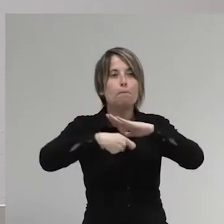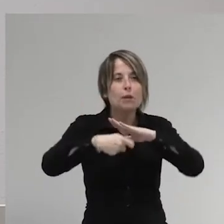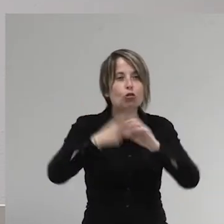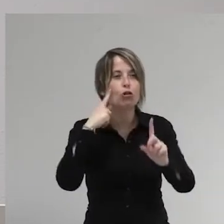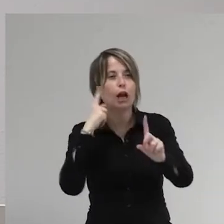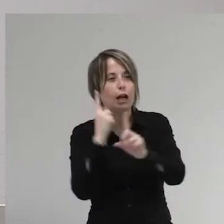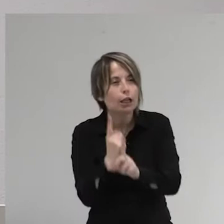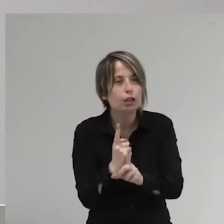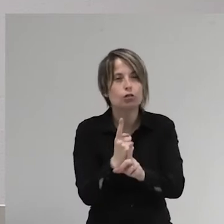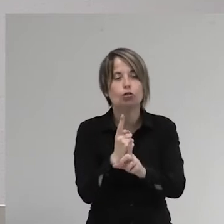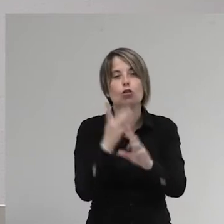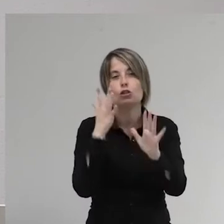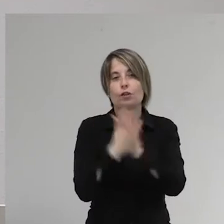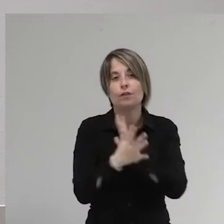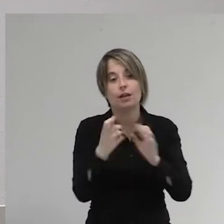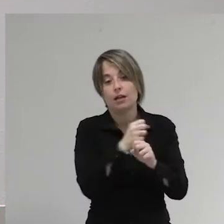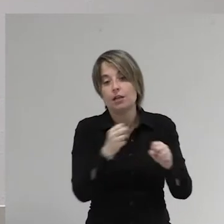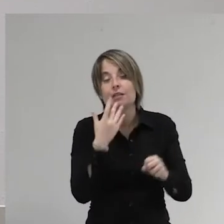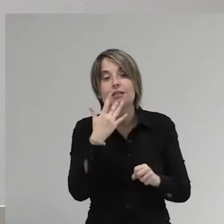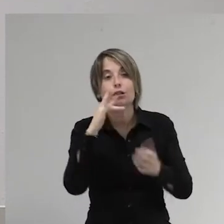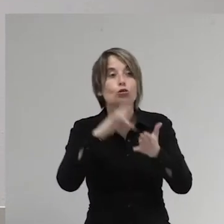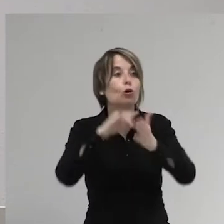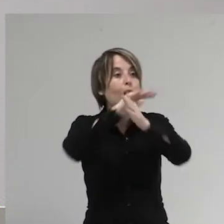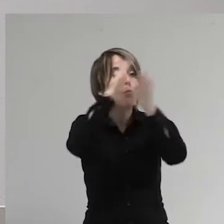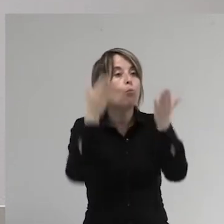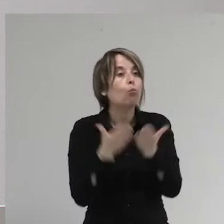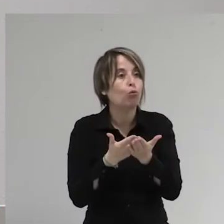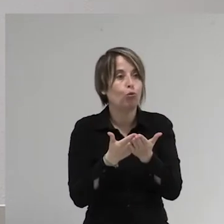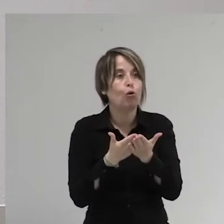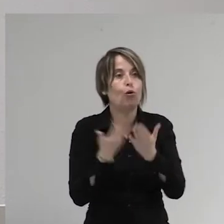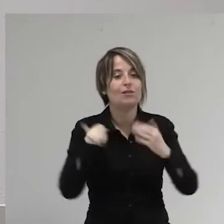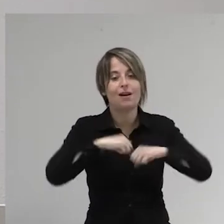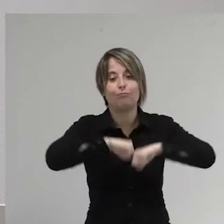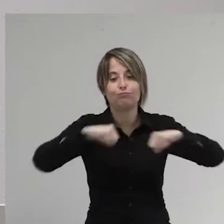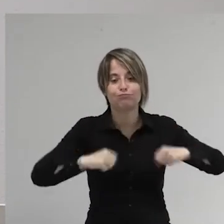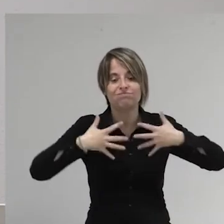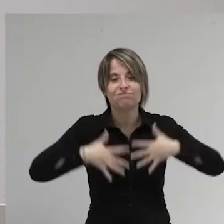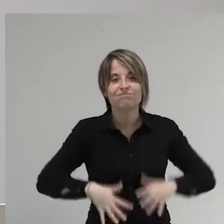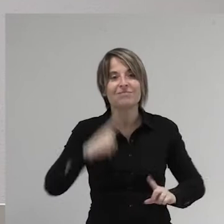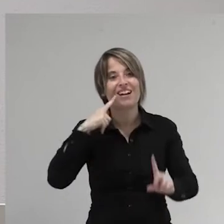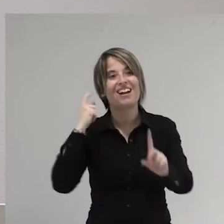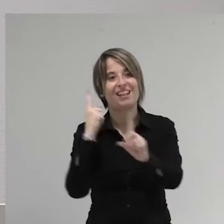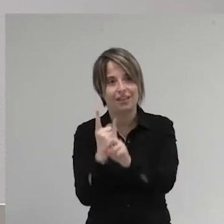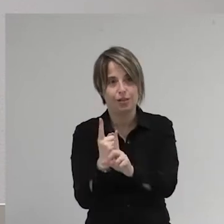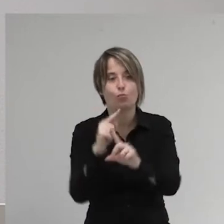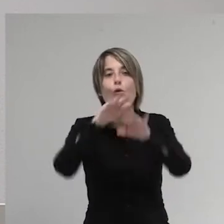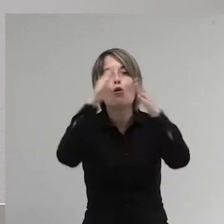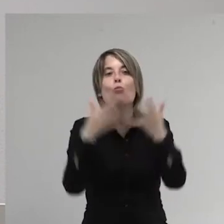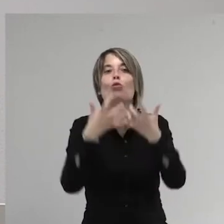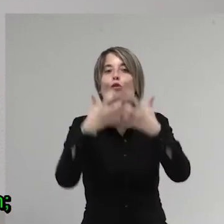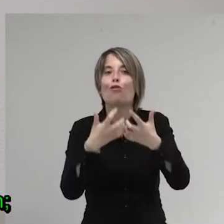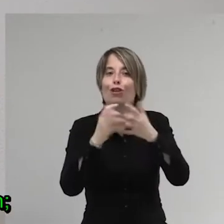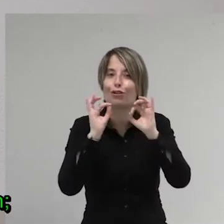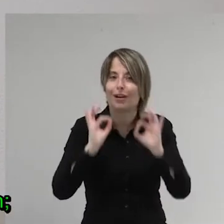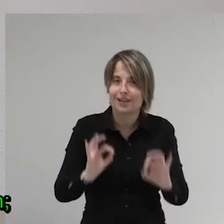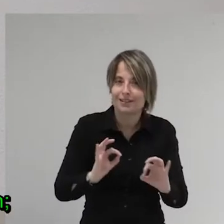Es imposible no serlo cuando tenemos un mundo configurado en coordenadas raciales, funciona en coordenadas